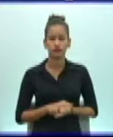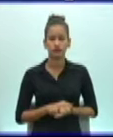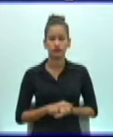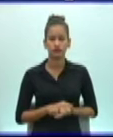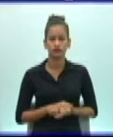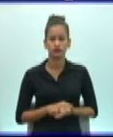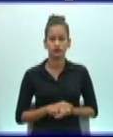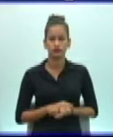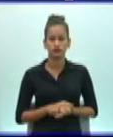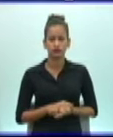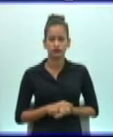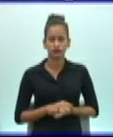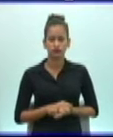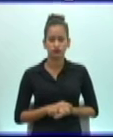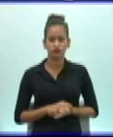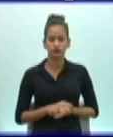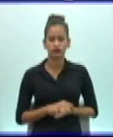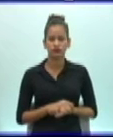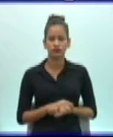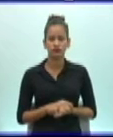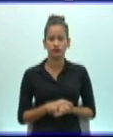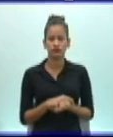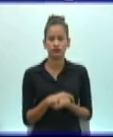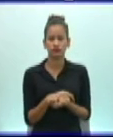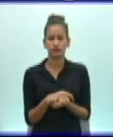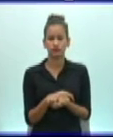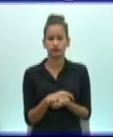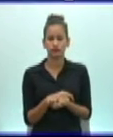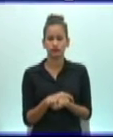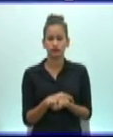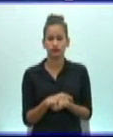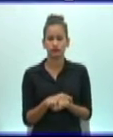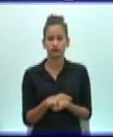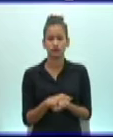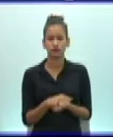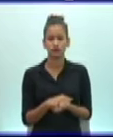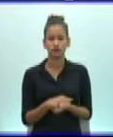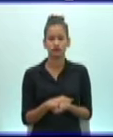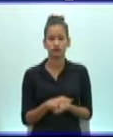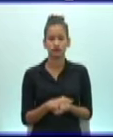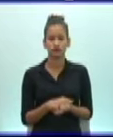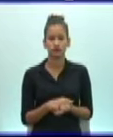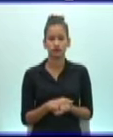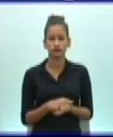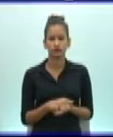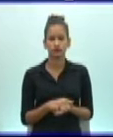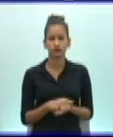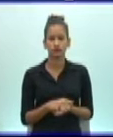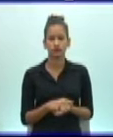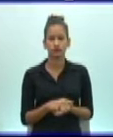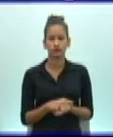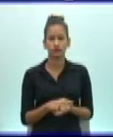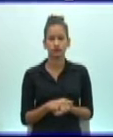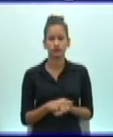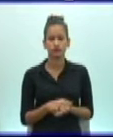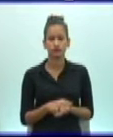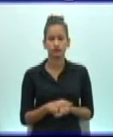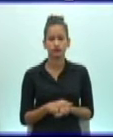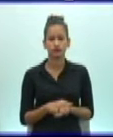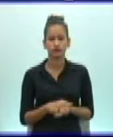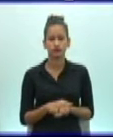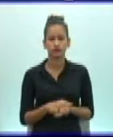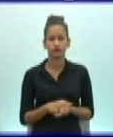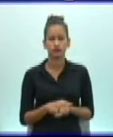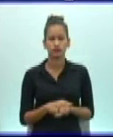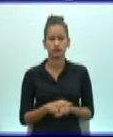dos cosas, facilitando la comprensión de la que resulta menos conocida y dándole mayor